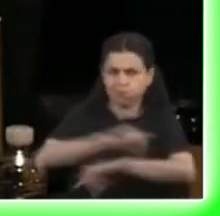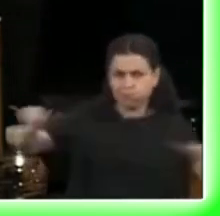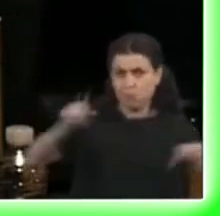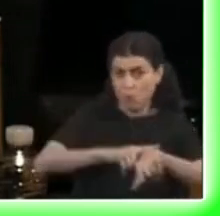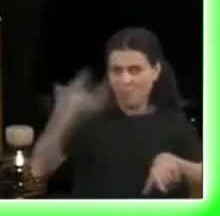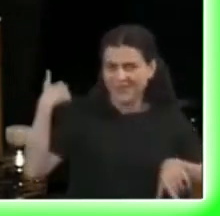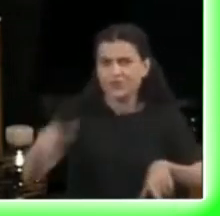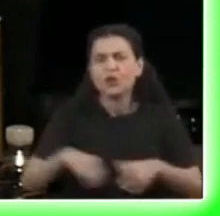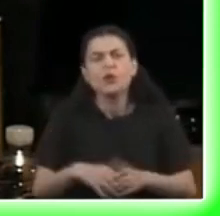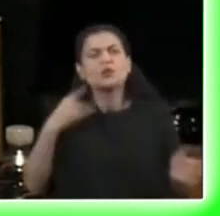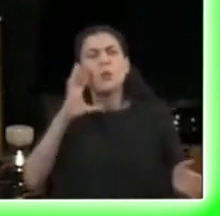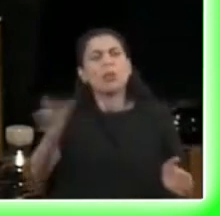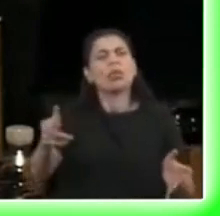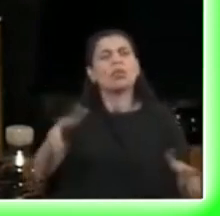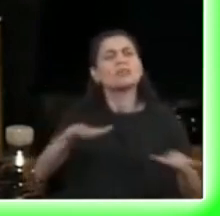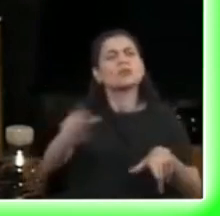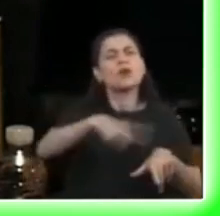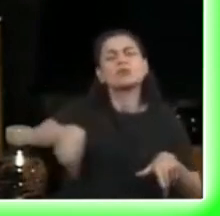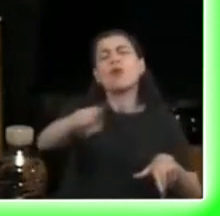que uno notaba cuando